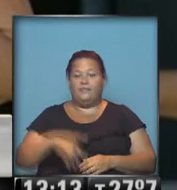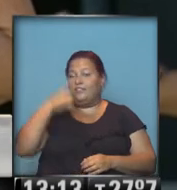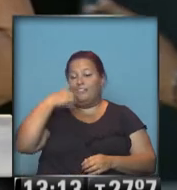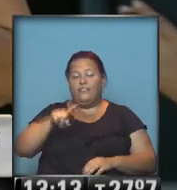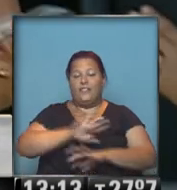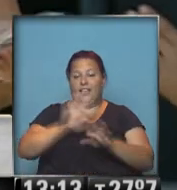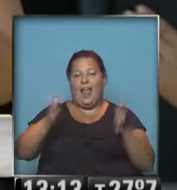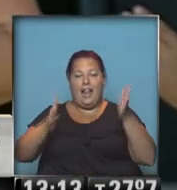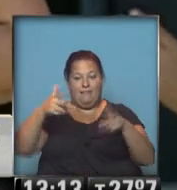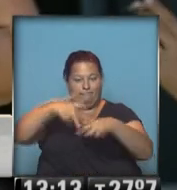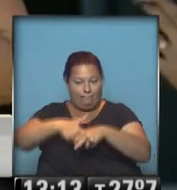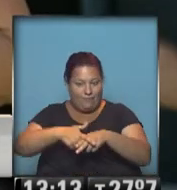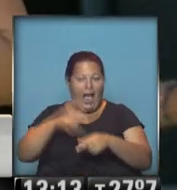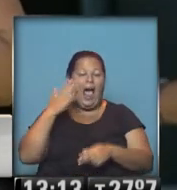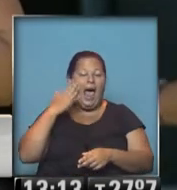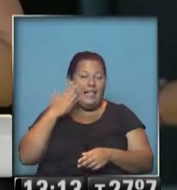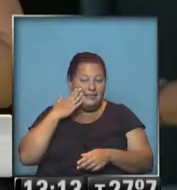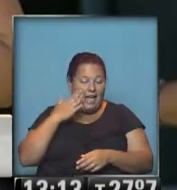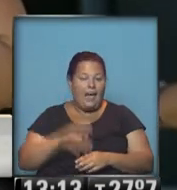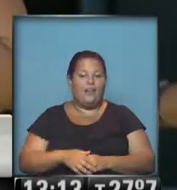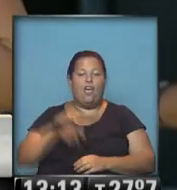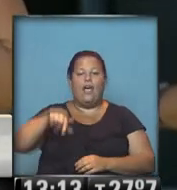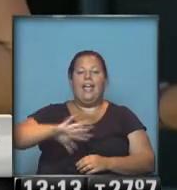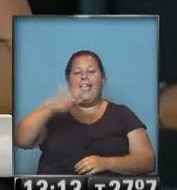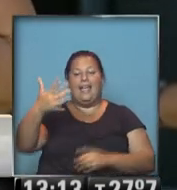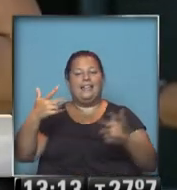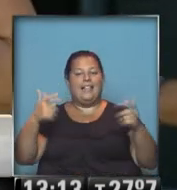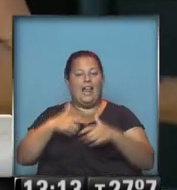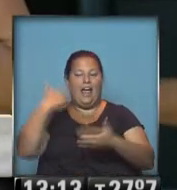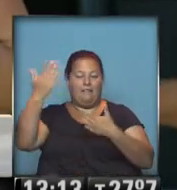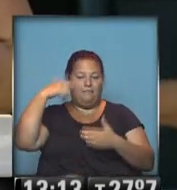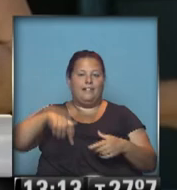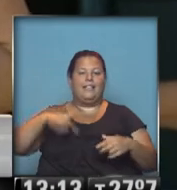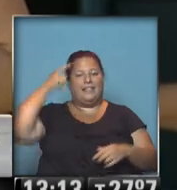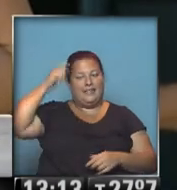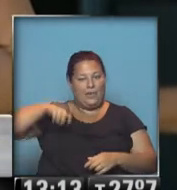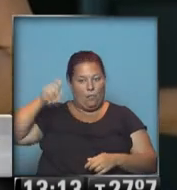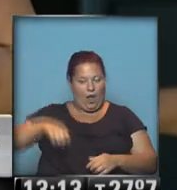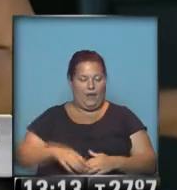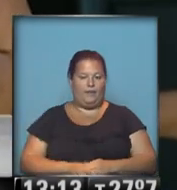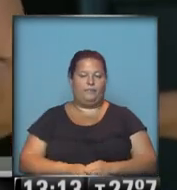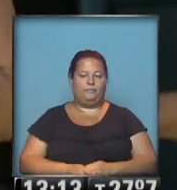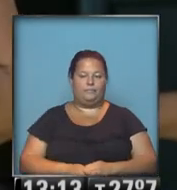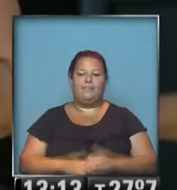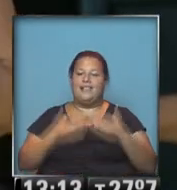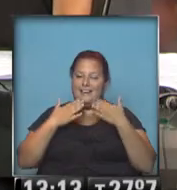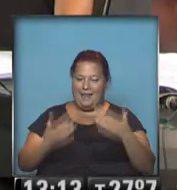de este cuarto intermedio de las horas de la tarde de esta quinta audiencia aquí en los tribunales de la calle talcahuano gracias laura